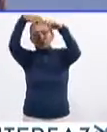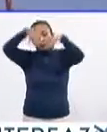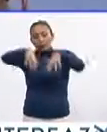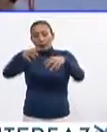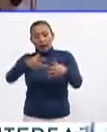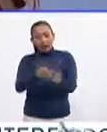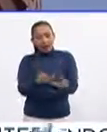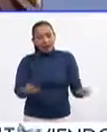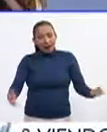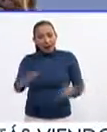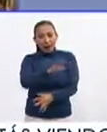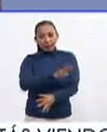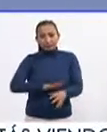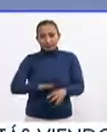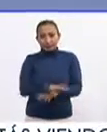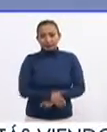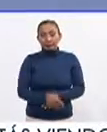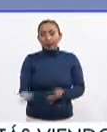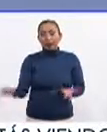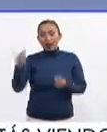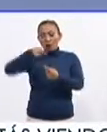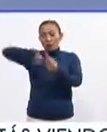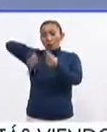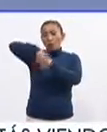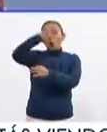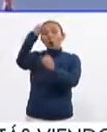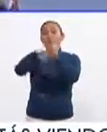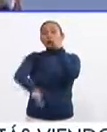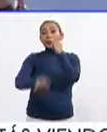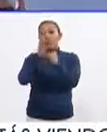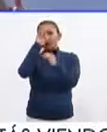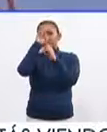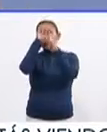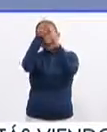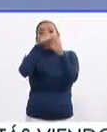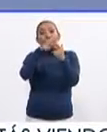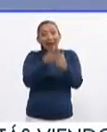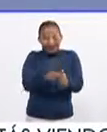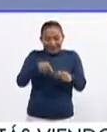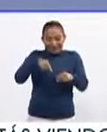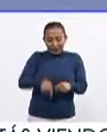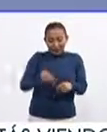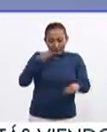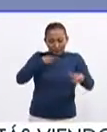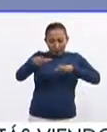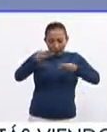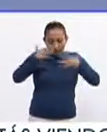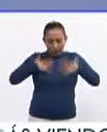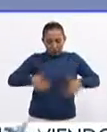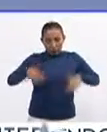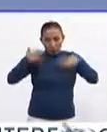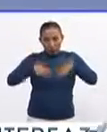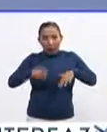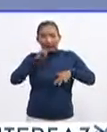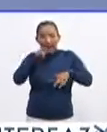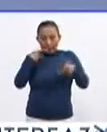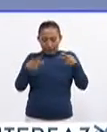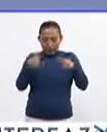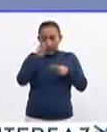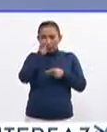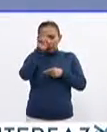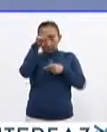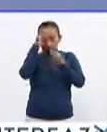que fecundaría la tierra. El vuelo es la parte final de la ceremonia, que se inicia desde la elaboración de la vestimenta y una